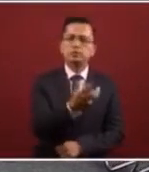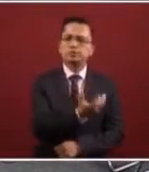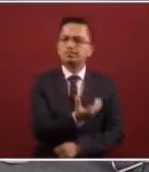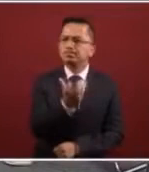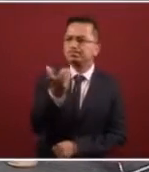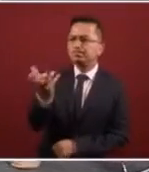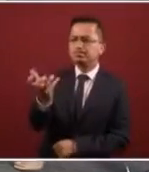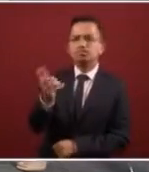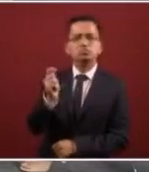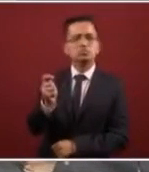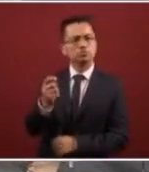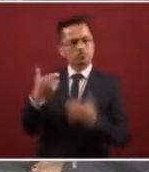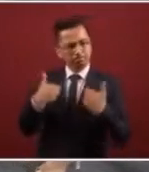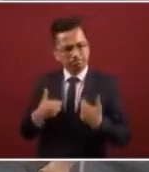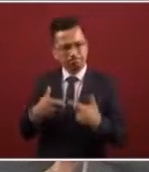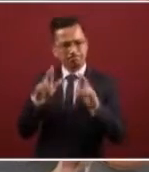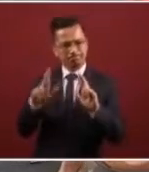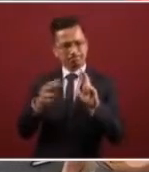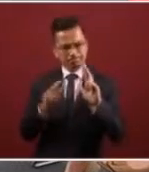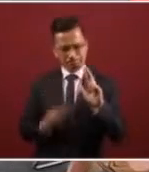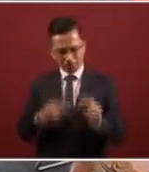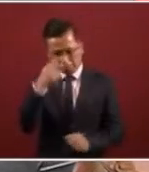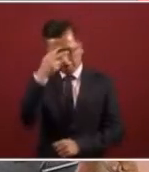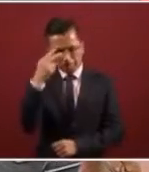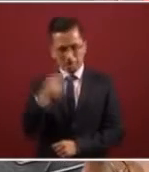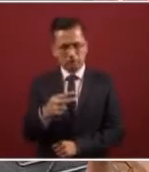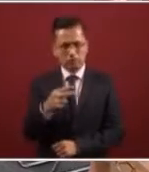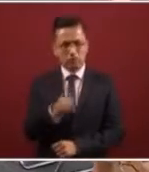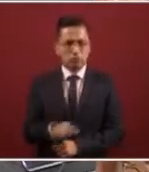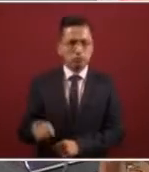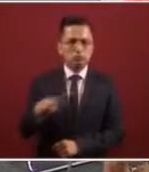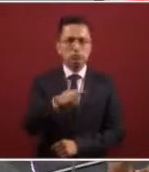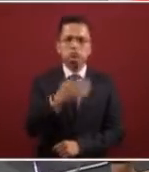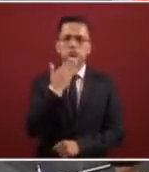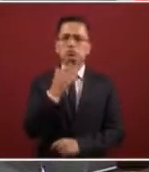con mucha dignidad y con mucho decoro.